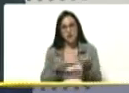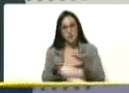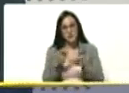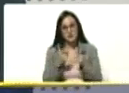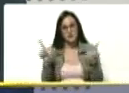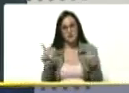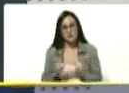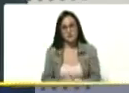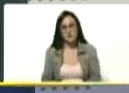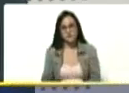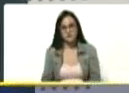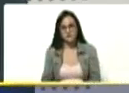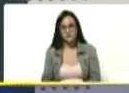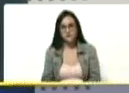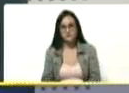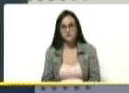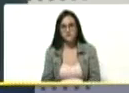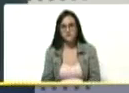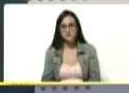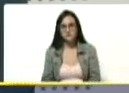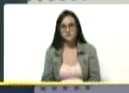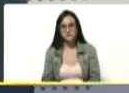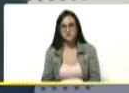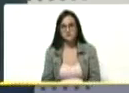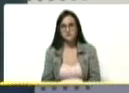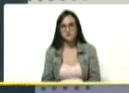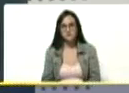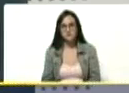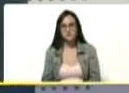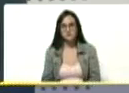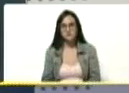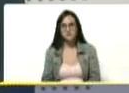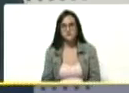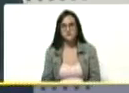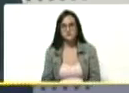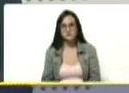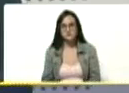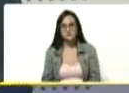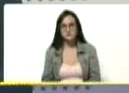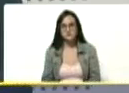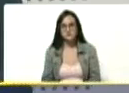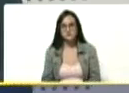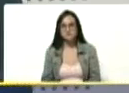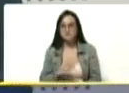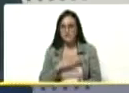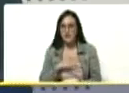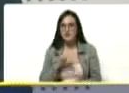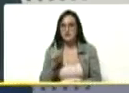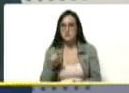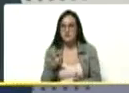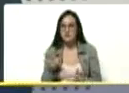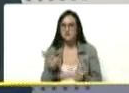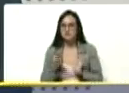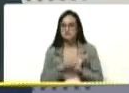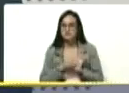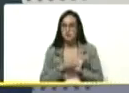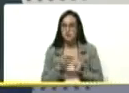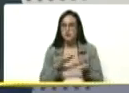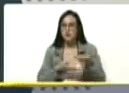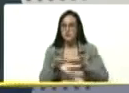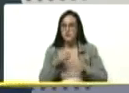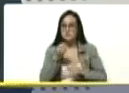libre. And having at the center of it the greater good of the people. Y por supuesto colocando como esencia de este comercio